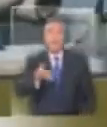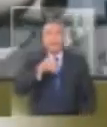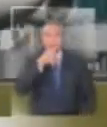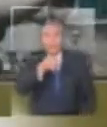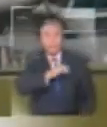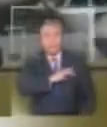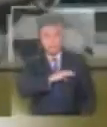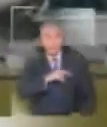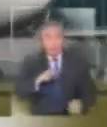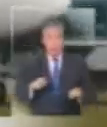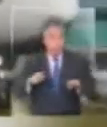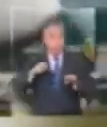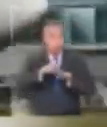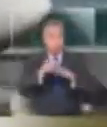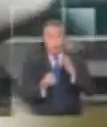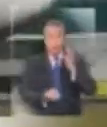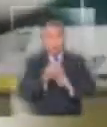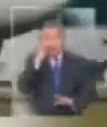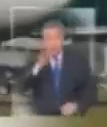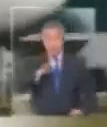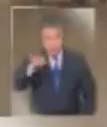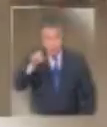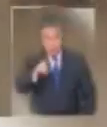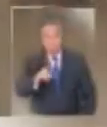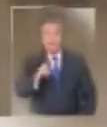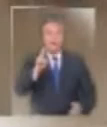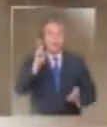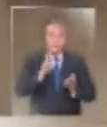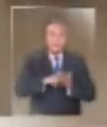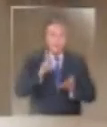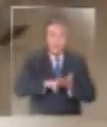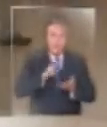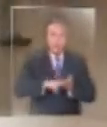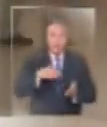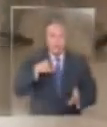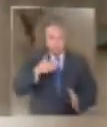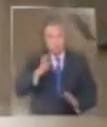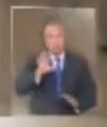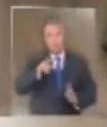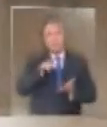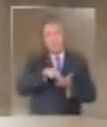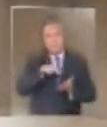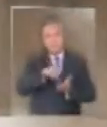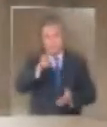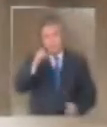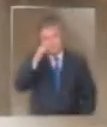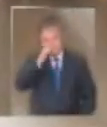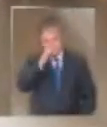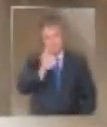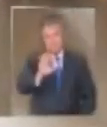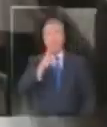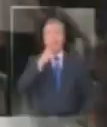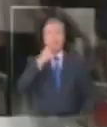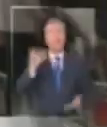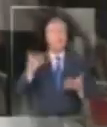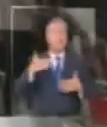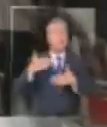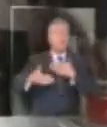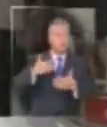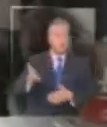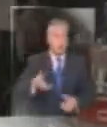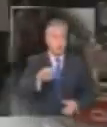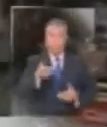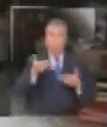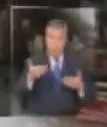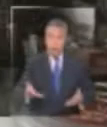en subirse a estas nuevas aerolíneas? La verdad de las cosas es que yo esperaría un tiempo. Yo ver por lo cómo menos funciona. Sí, para ver cómo funciona, sí. En la actualidad yo